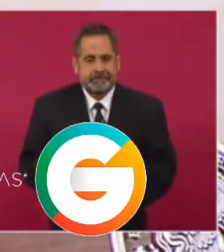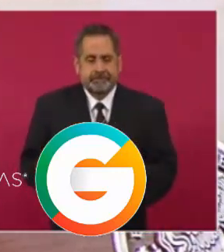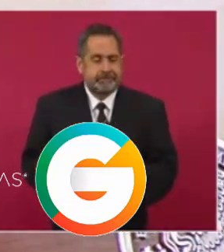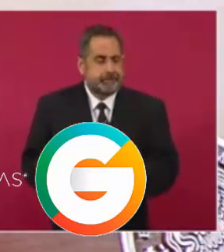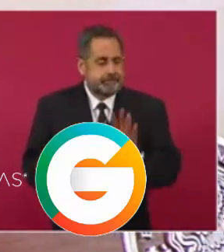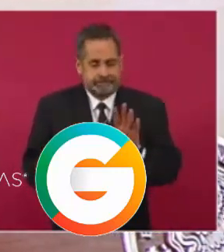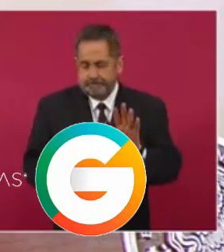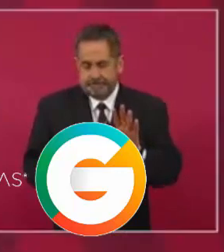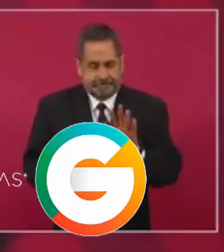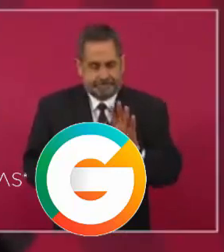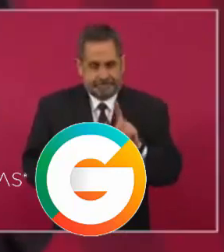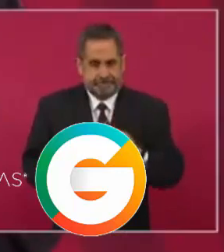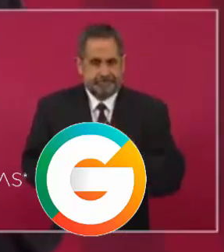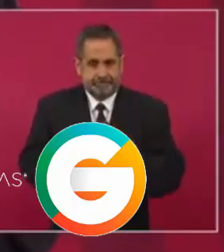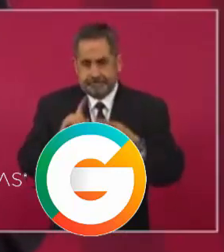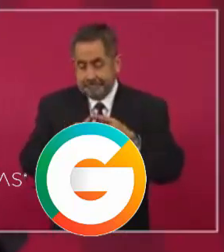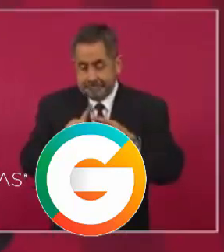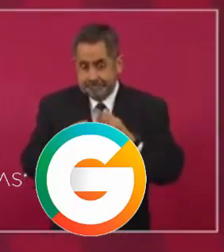primero que